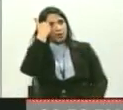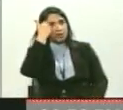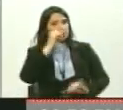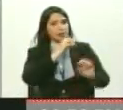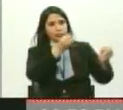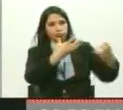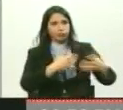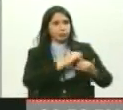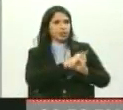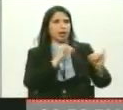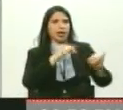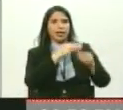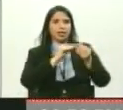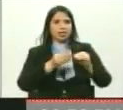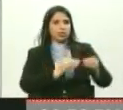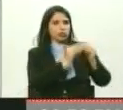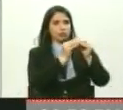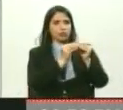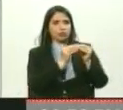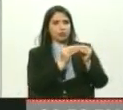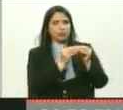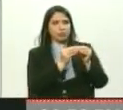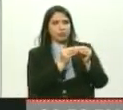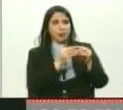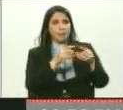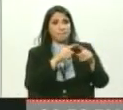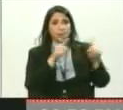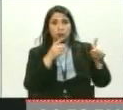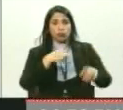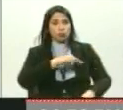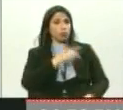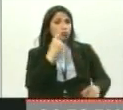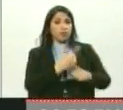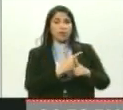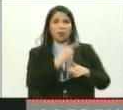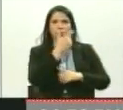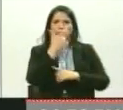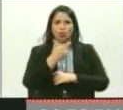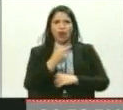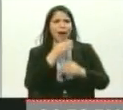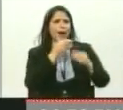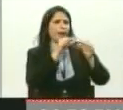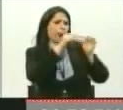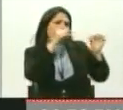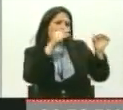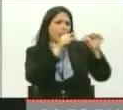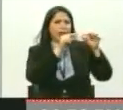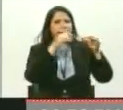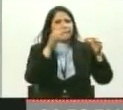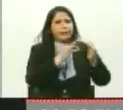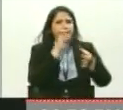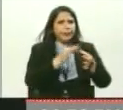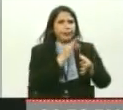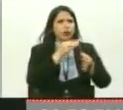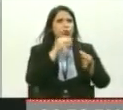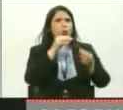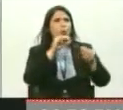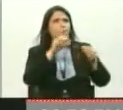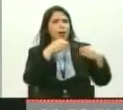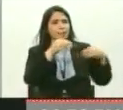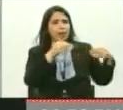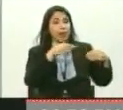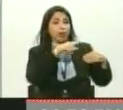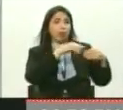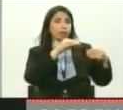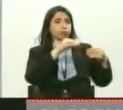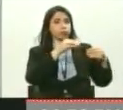¿cómo se llama? Hecho. Prefabricados, sí. Pero nosotros teníamos que hacer, teníamos que buscar la maderita, el hilo, el papel, la cola. Y por ahí se